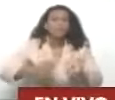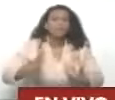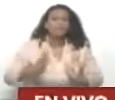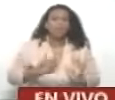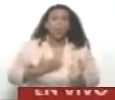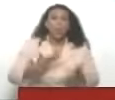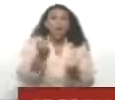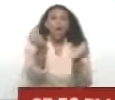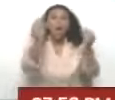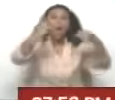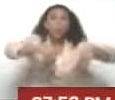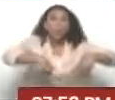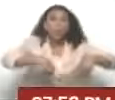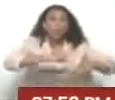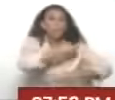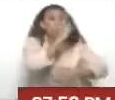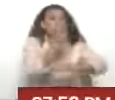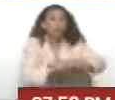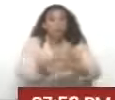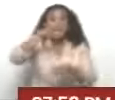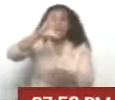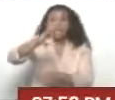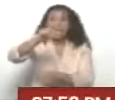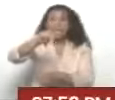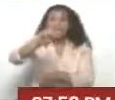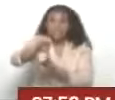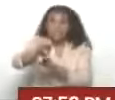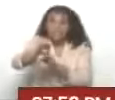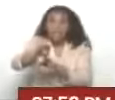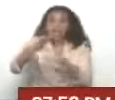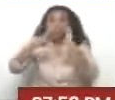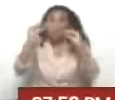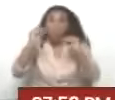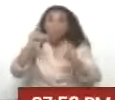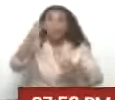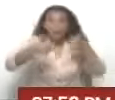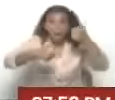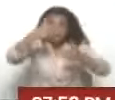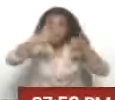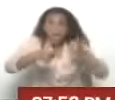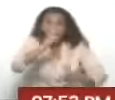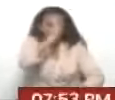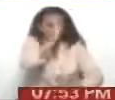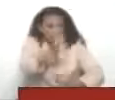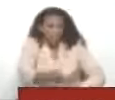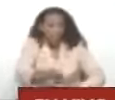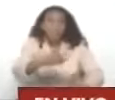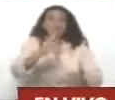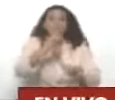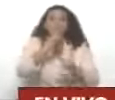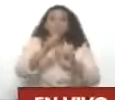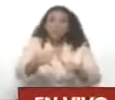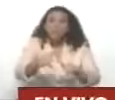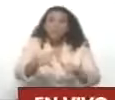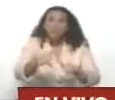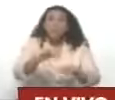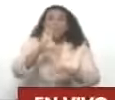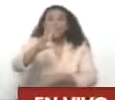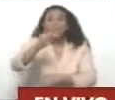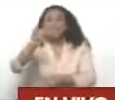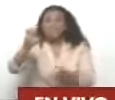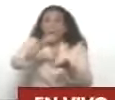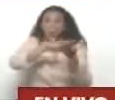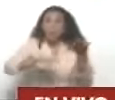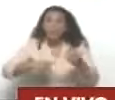un acuerdo ante el Poder Electoral para que todos los candidatos reconozcamos el boletín que va a leer el CNE